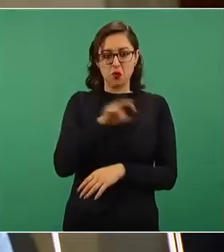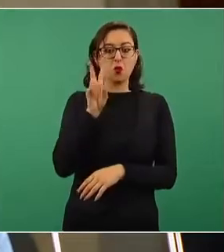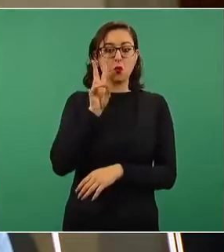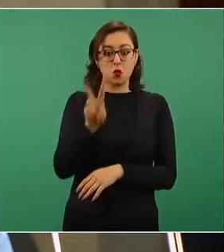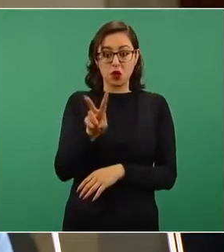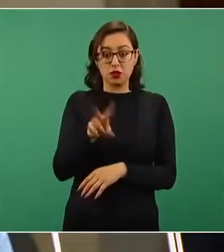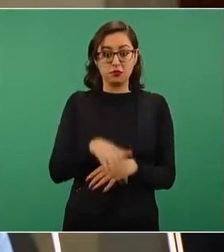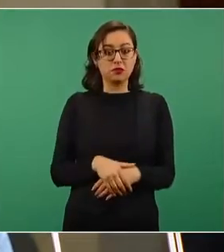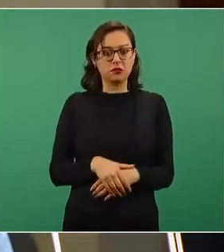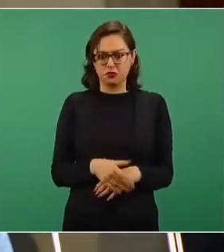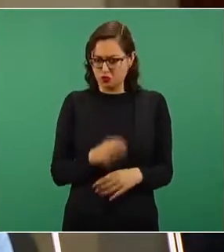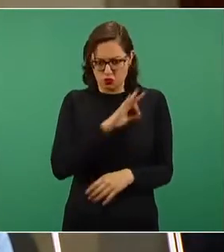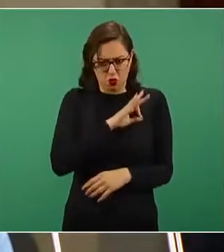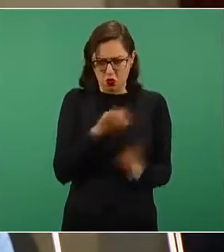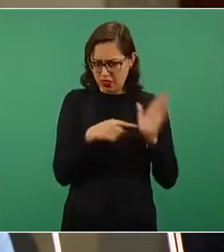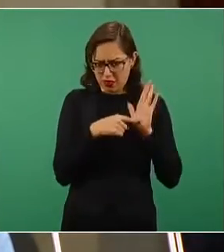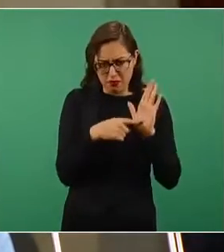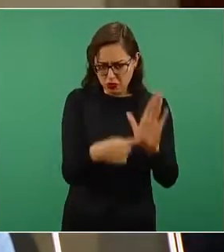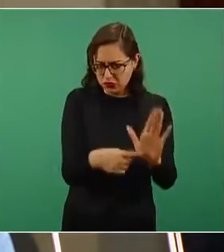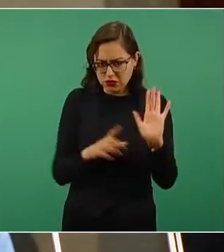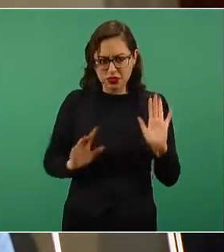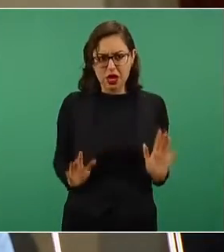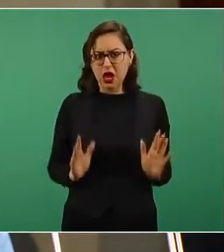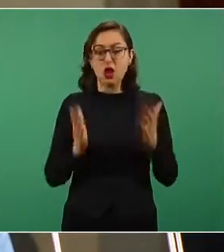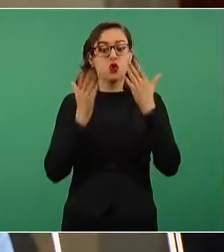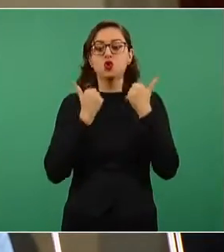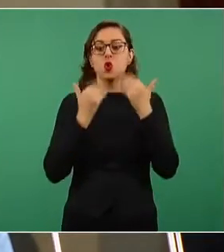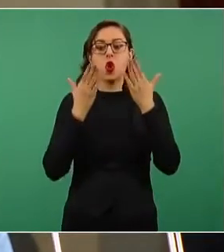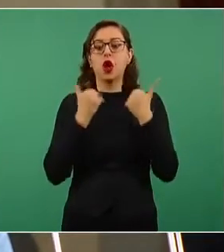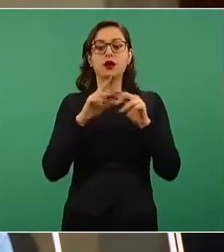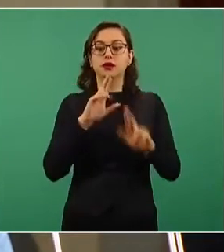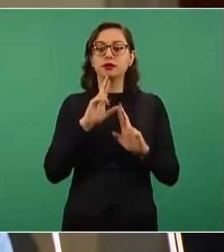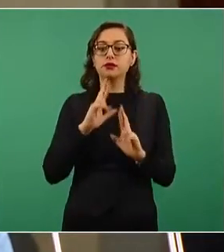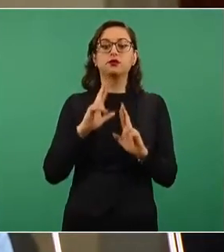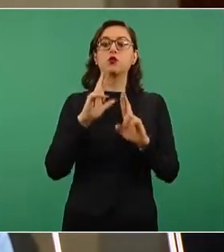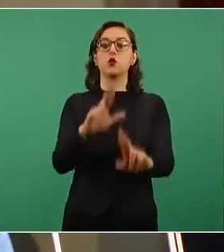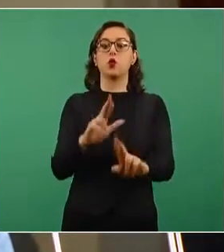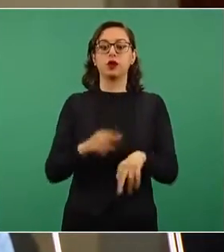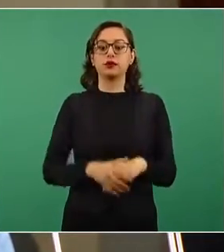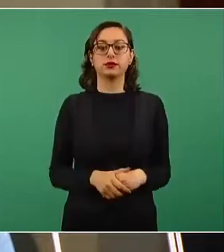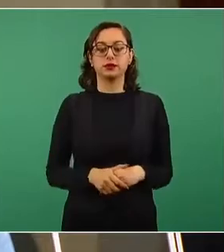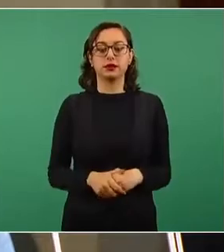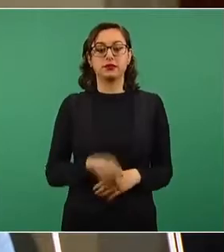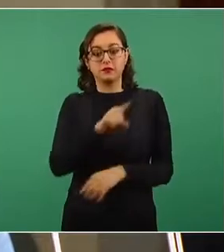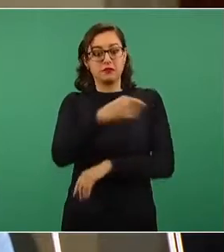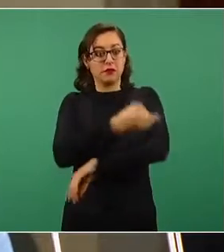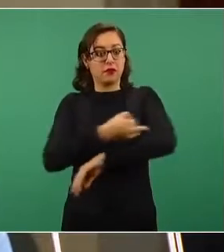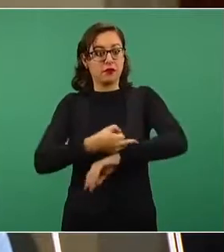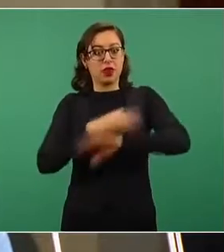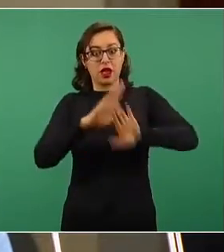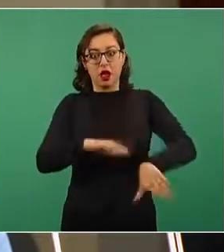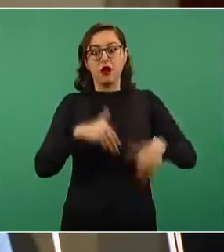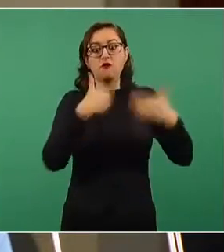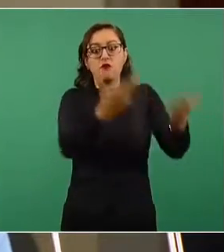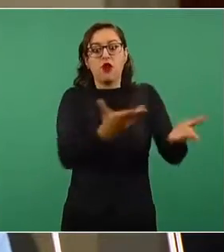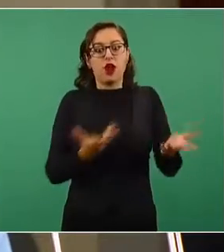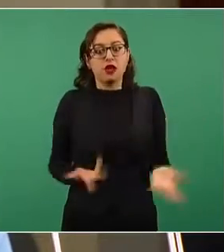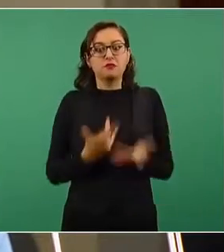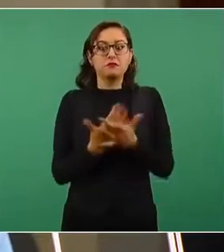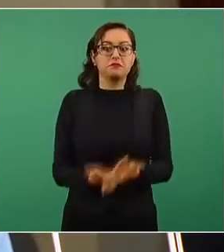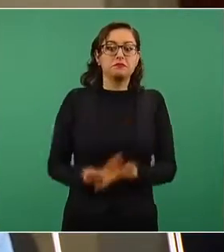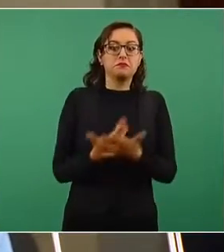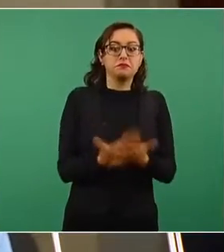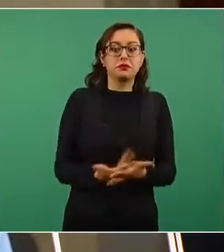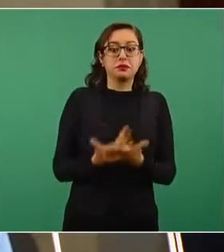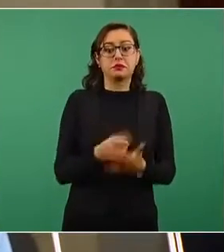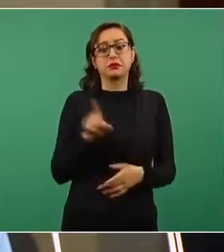es audiovisualmente, y no hay una respuesta para esa familia. Los tienen, el